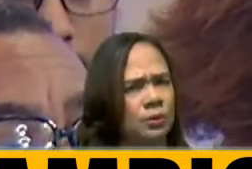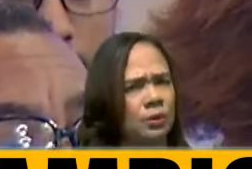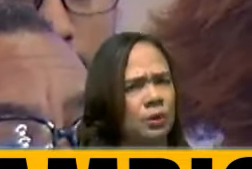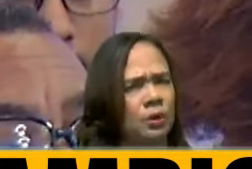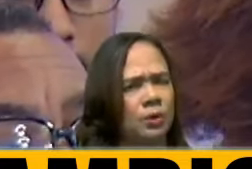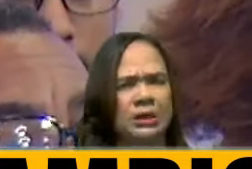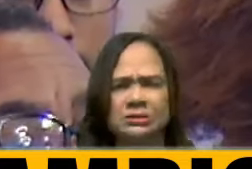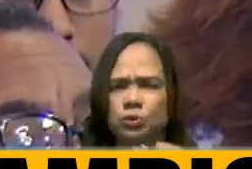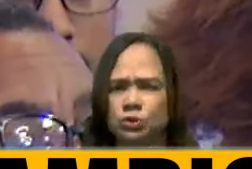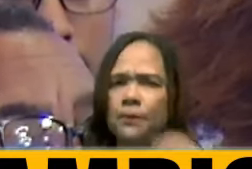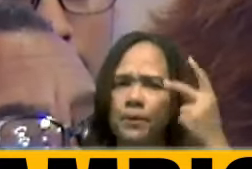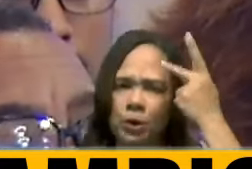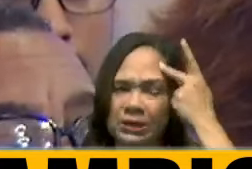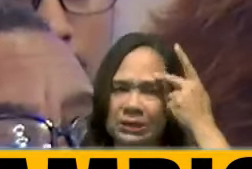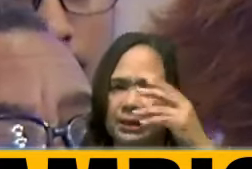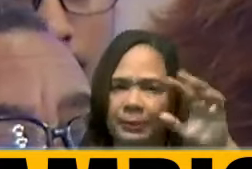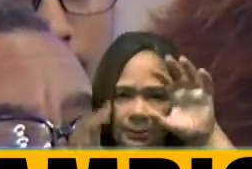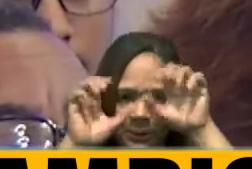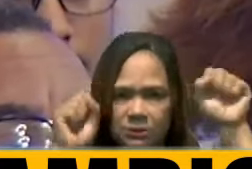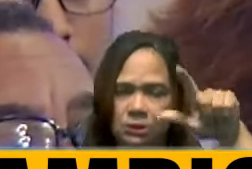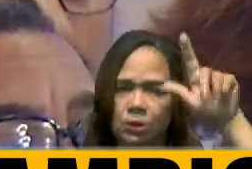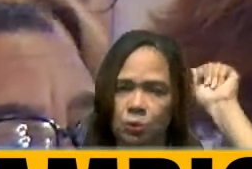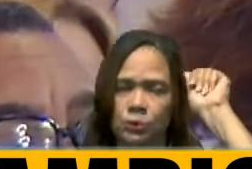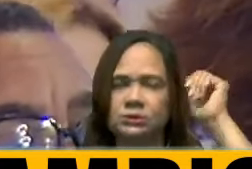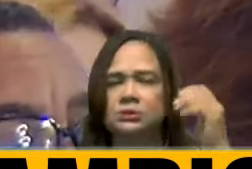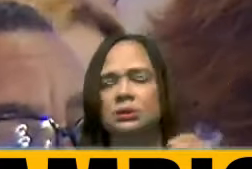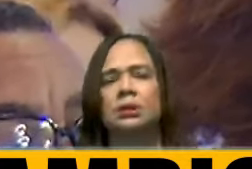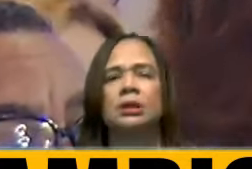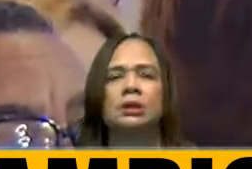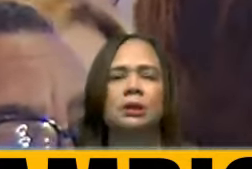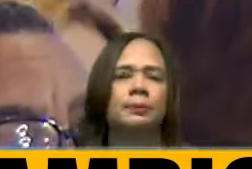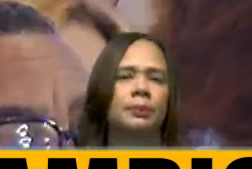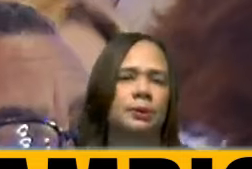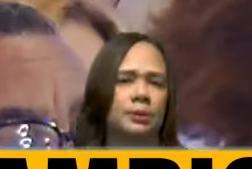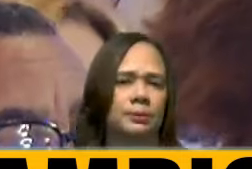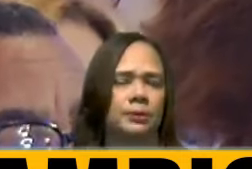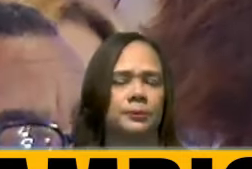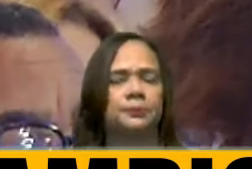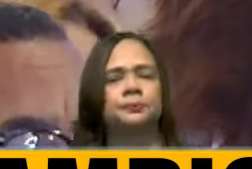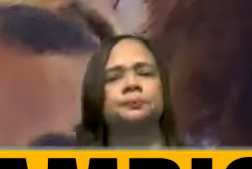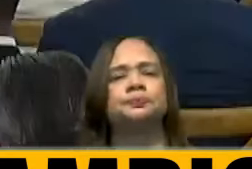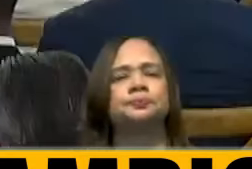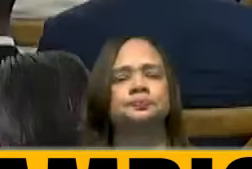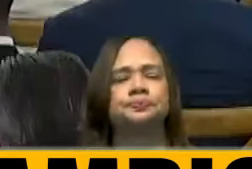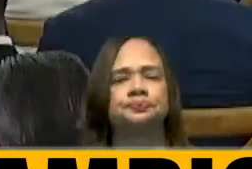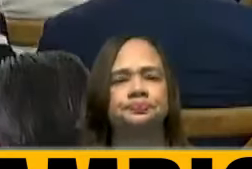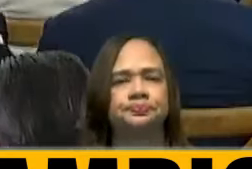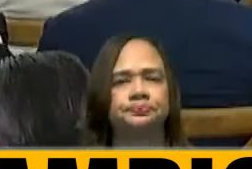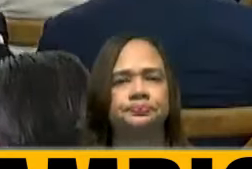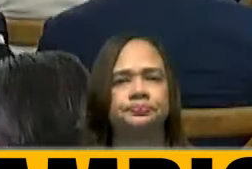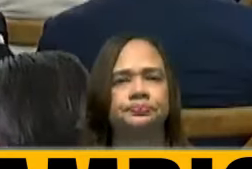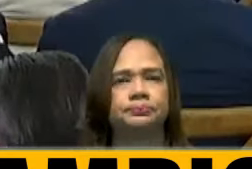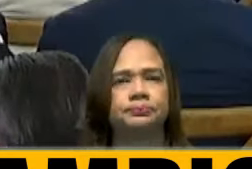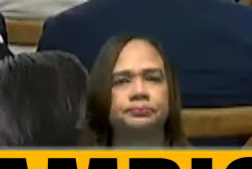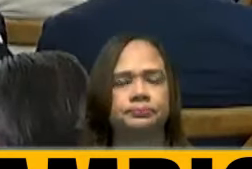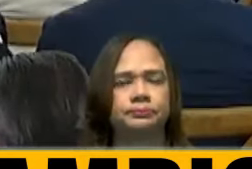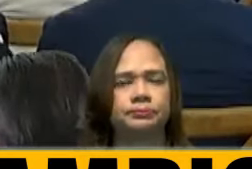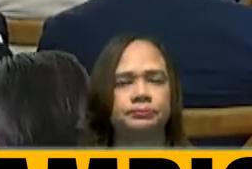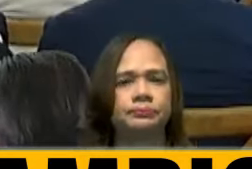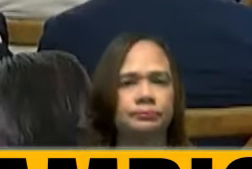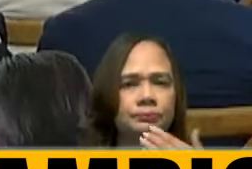político para el presidente Luis abinader y el partido revolucionario moderno eh